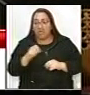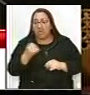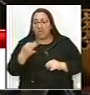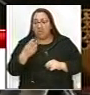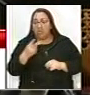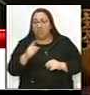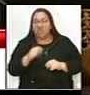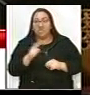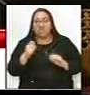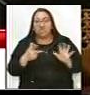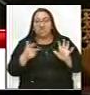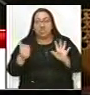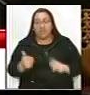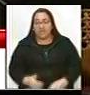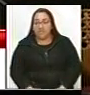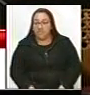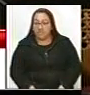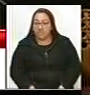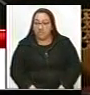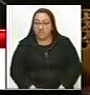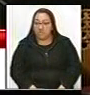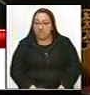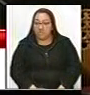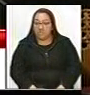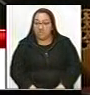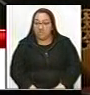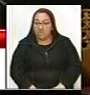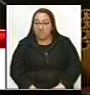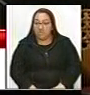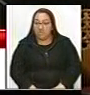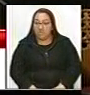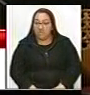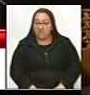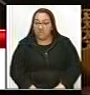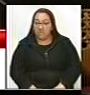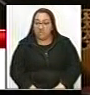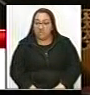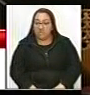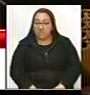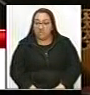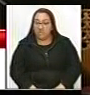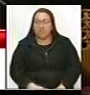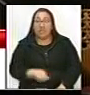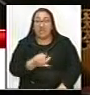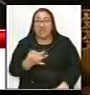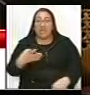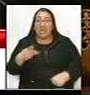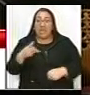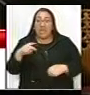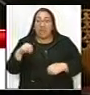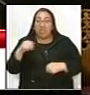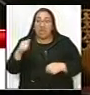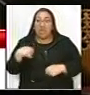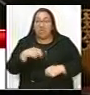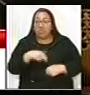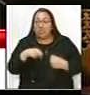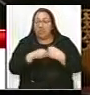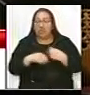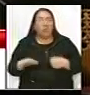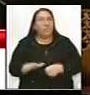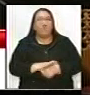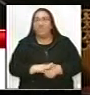dos mil 186 es decir para la cantidad de kilómetros que en nuestro país pero